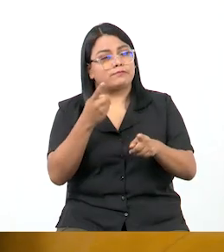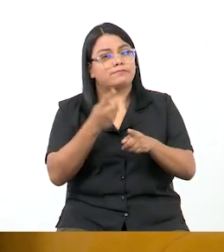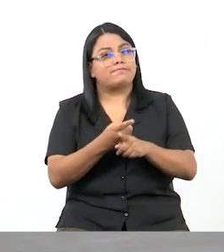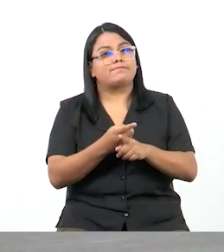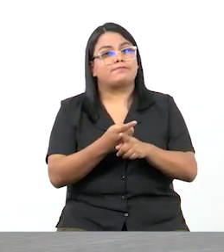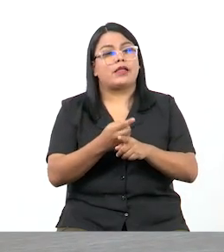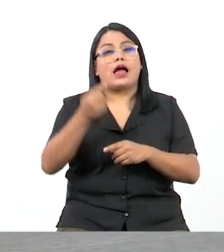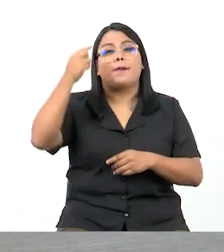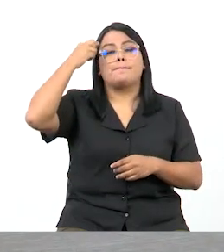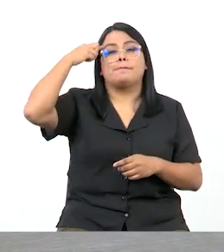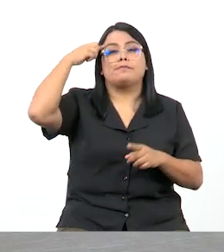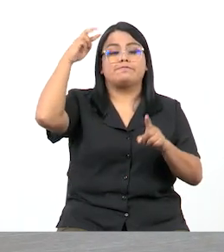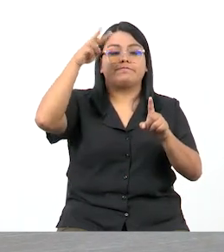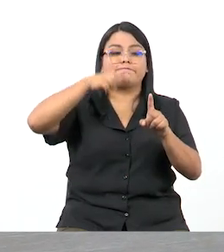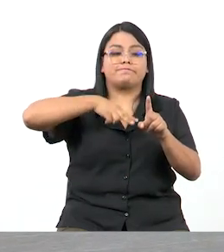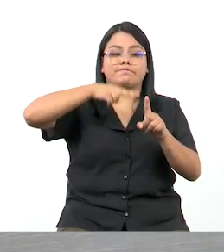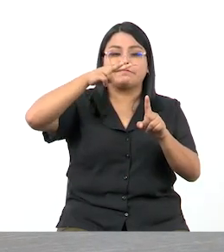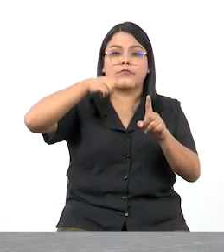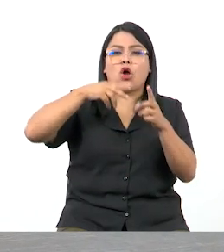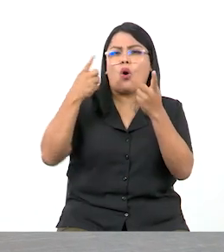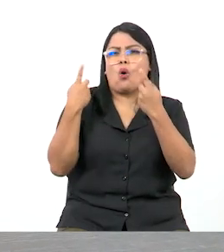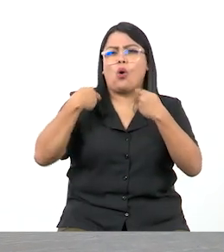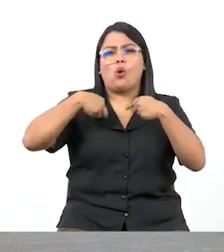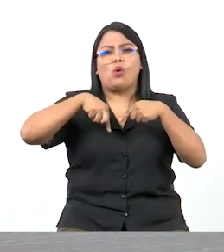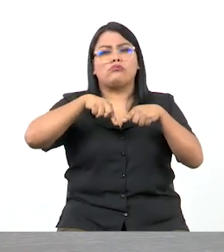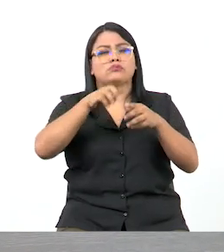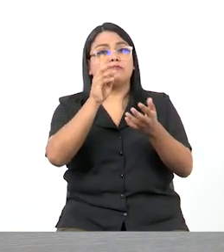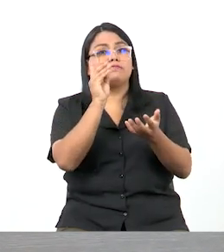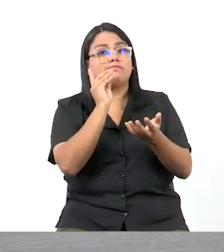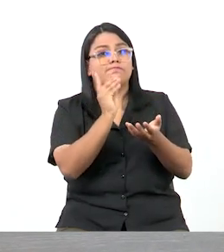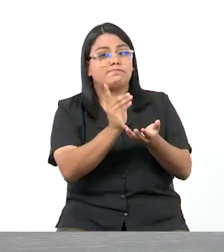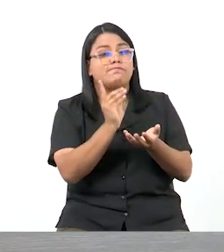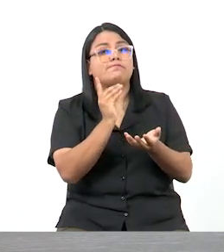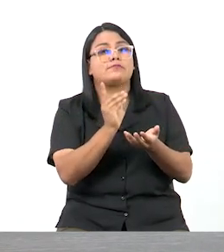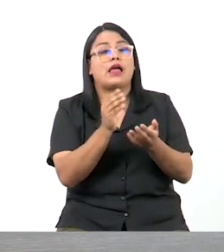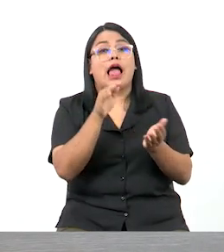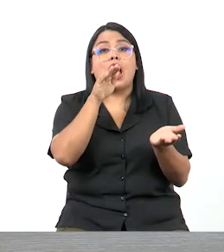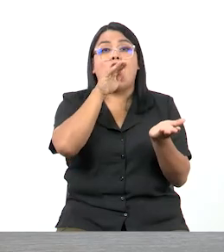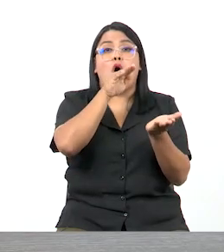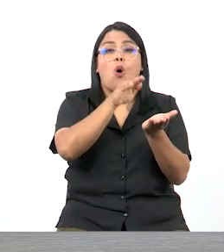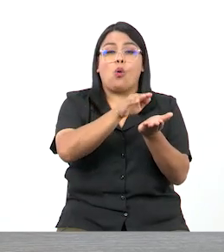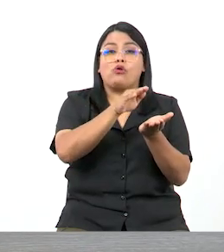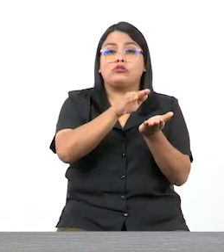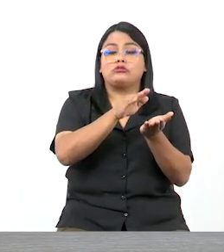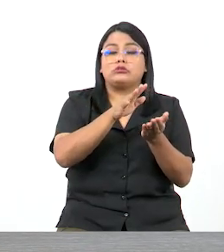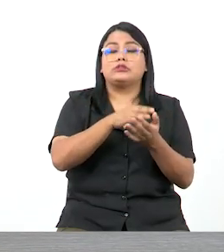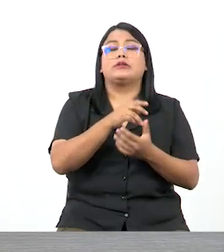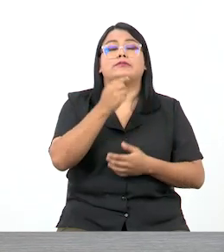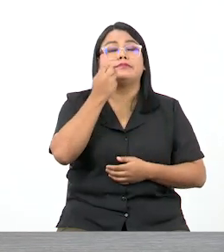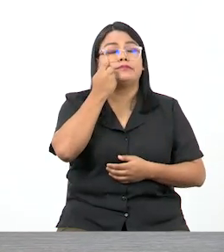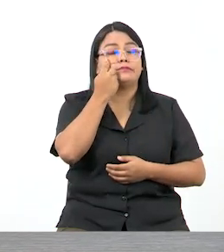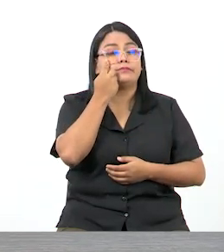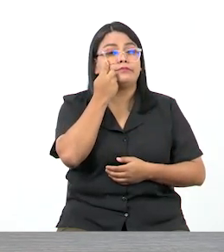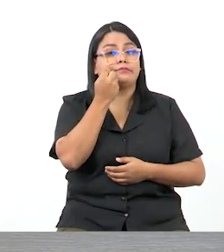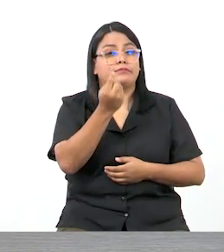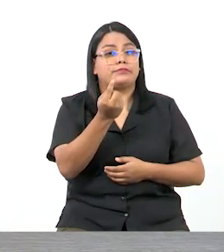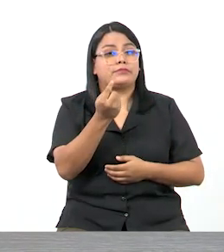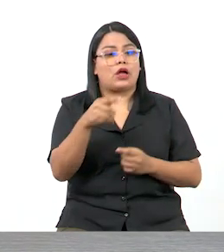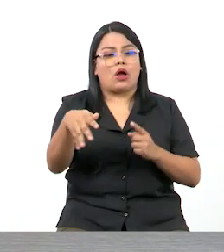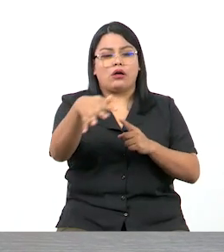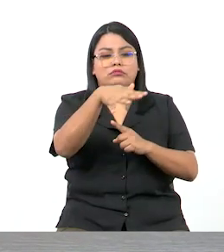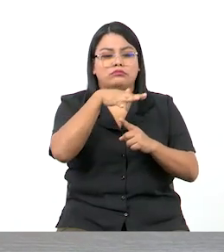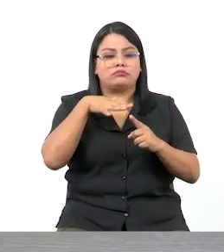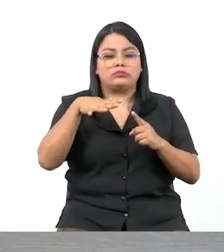didáctica. Así es, Paola, el pensamiento crítico forma parte de la secuencia didáctica y en esta unidad 1 lo que